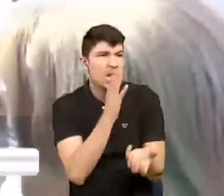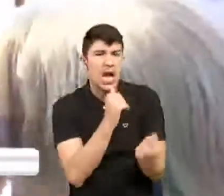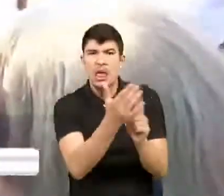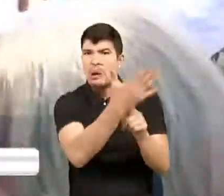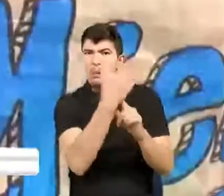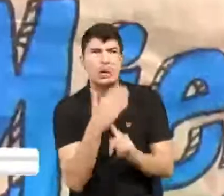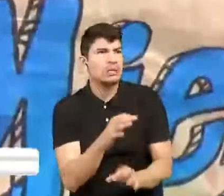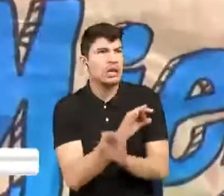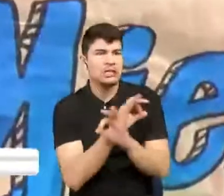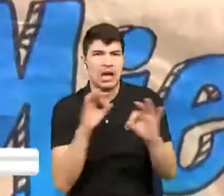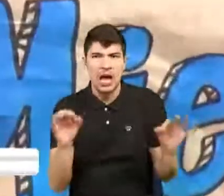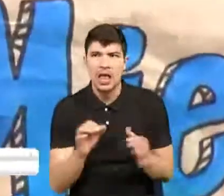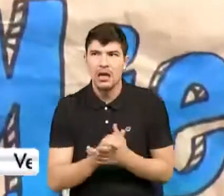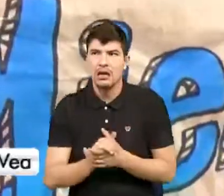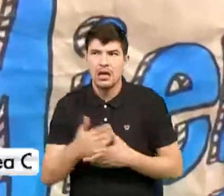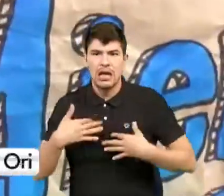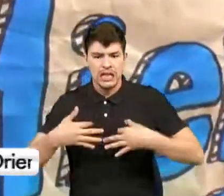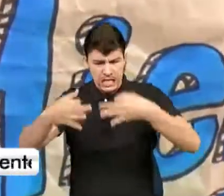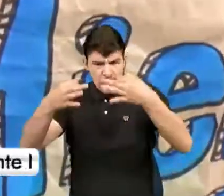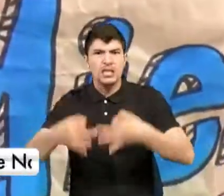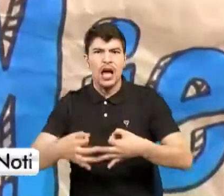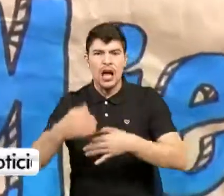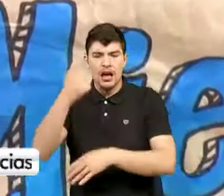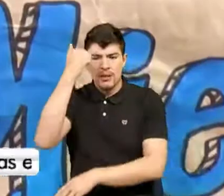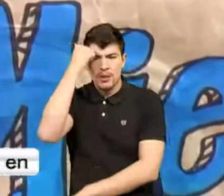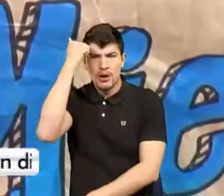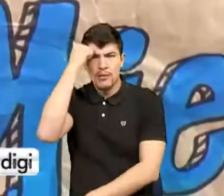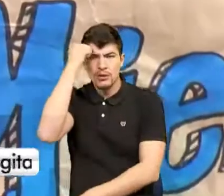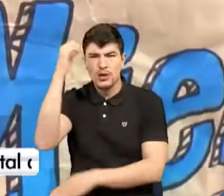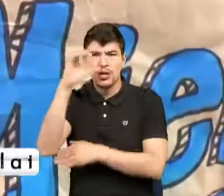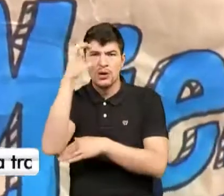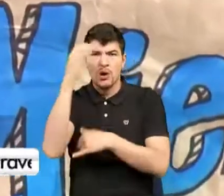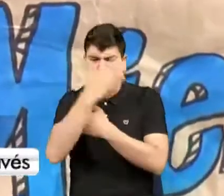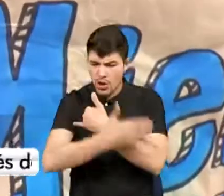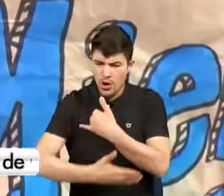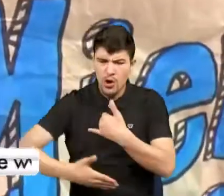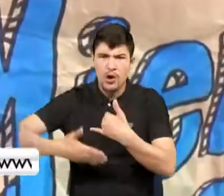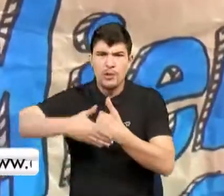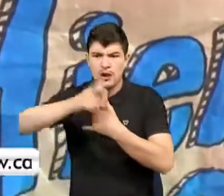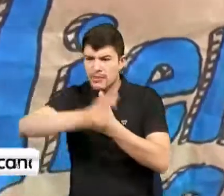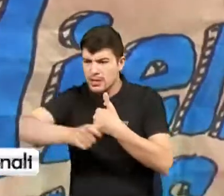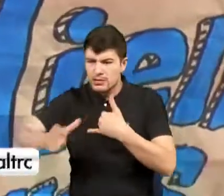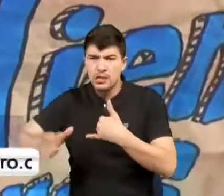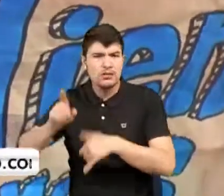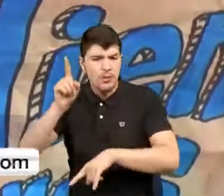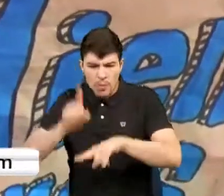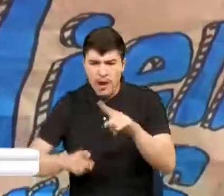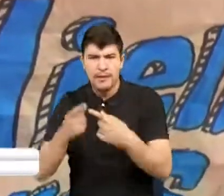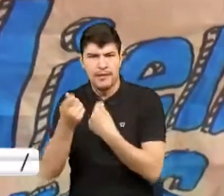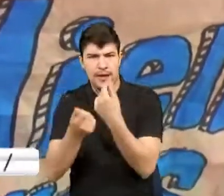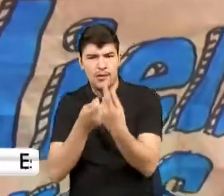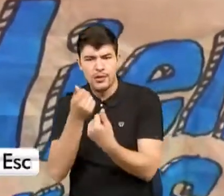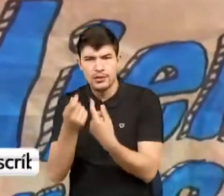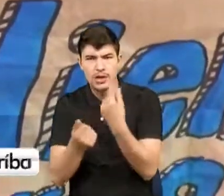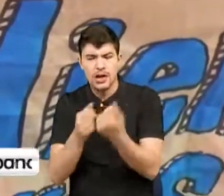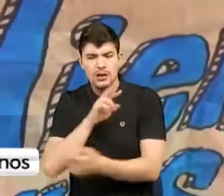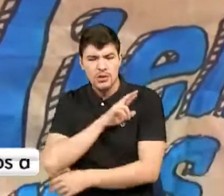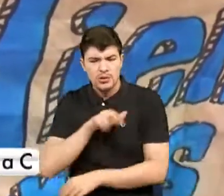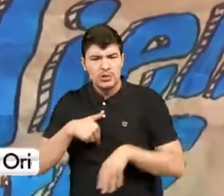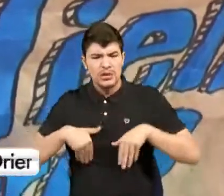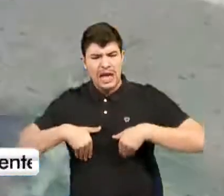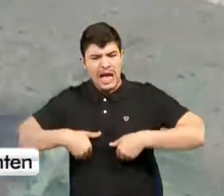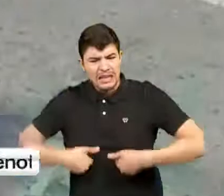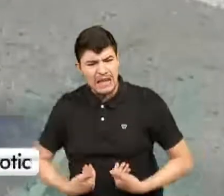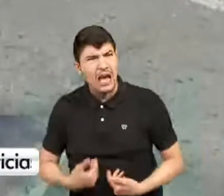de Colombia. La dignidad del docente y el colombiano no se puede negociar. Estamos cansados